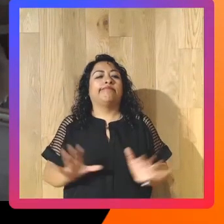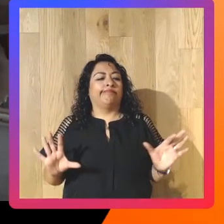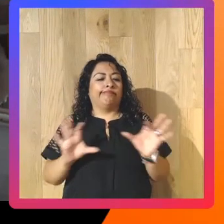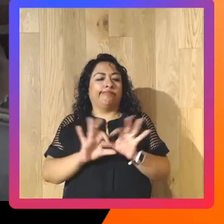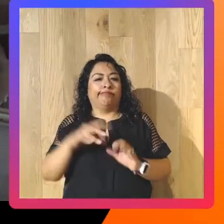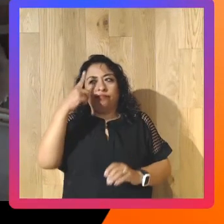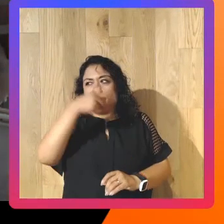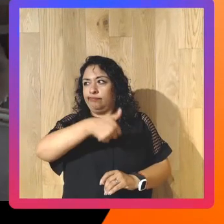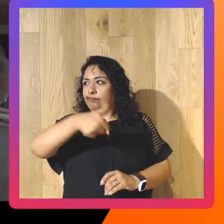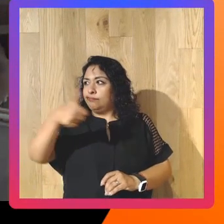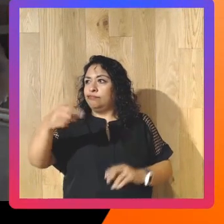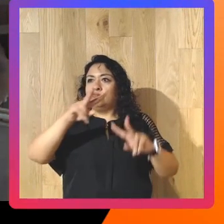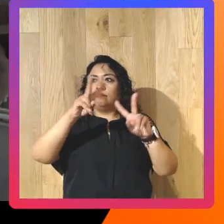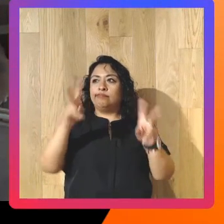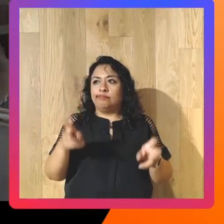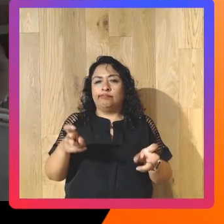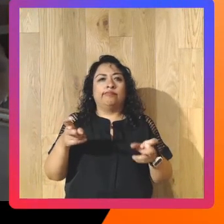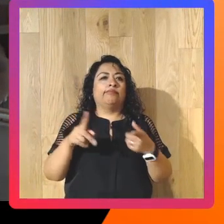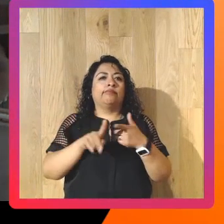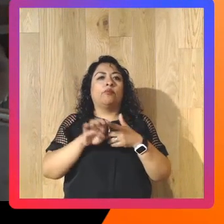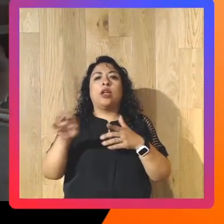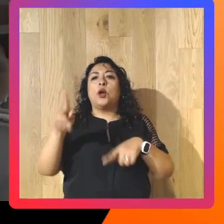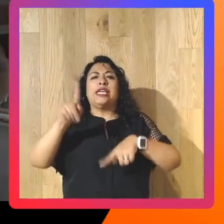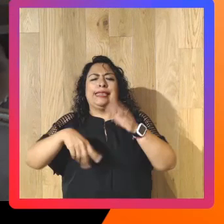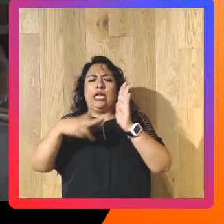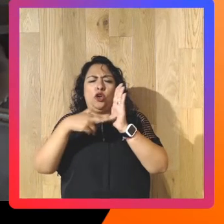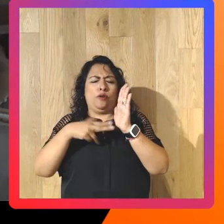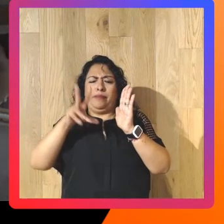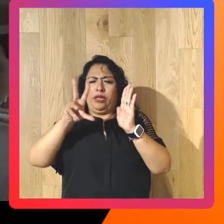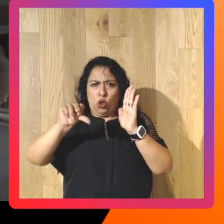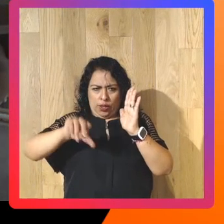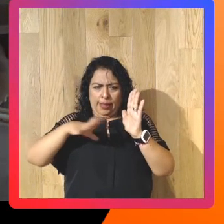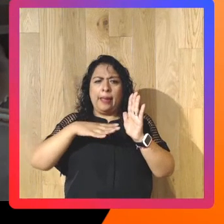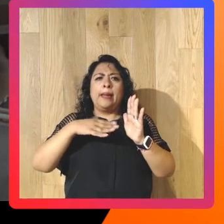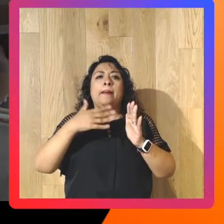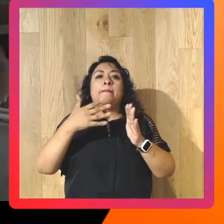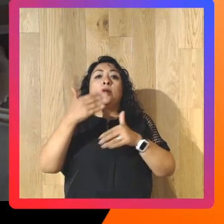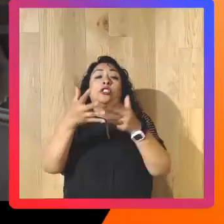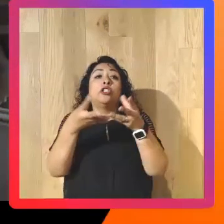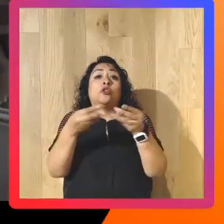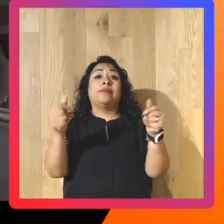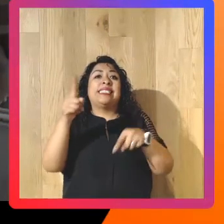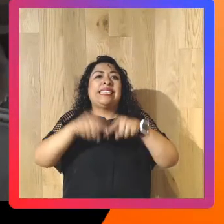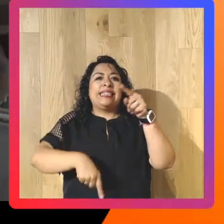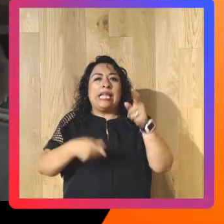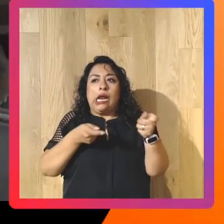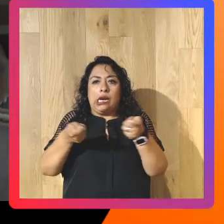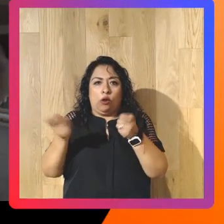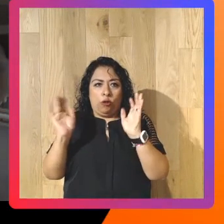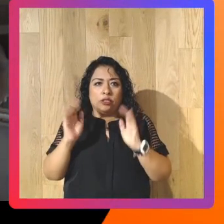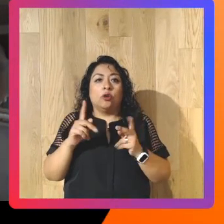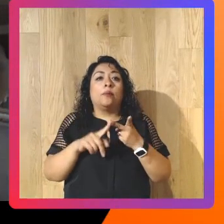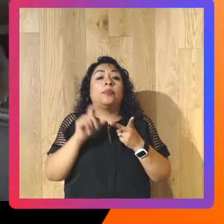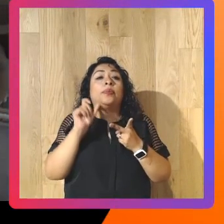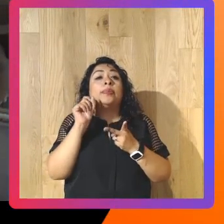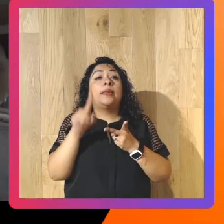adecuadas para cada uno de los temas, no desaparición de la normatividad. Hoy tenemos un proceso de desaparición de la regulación.